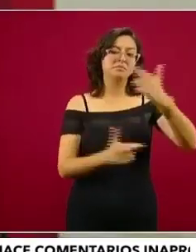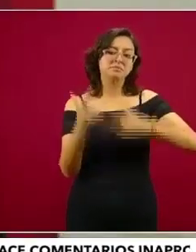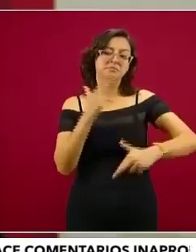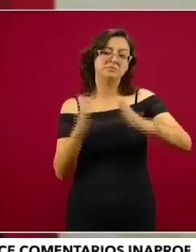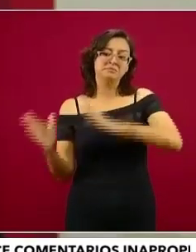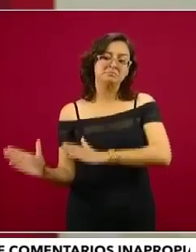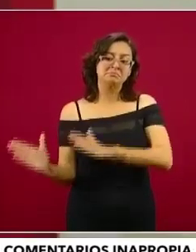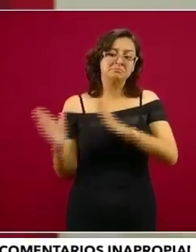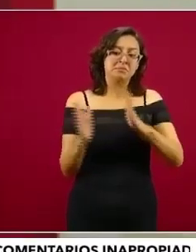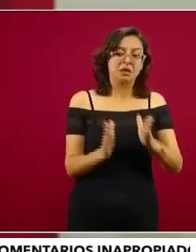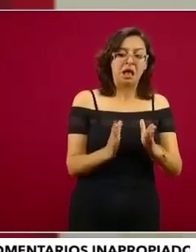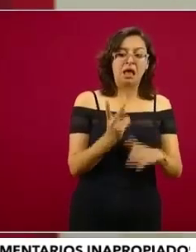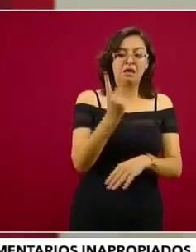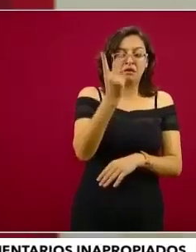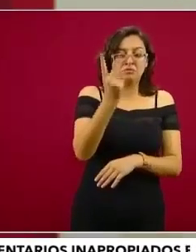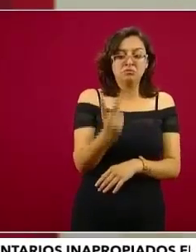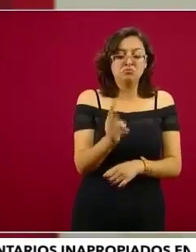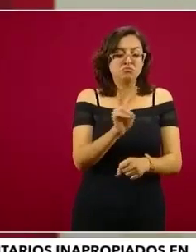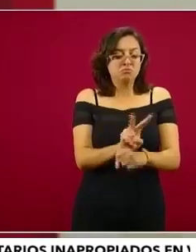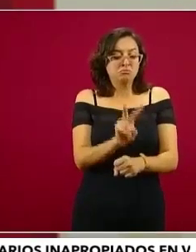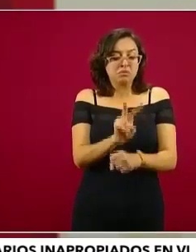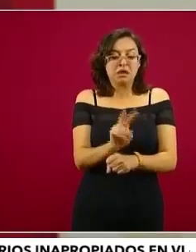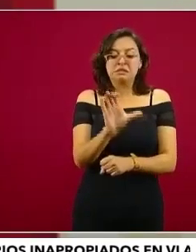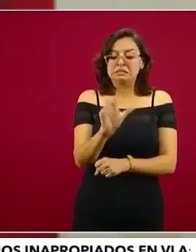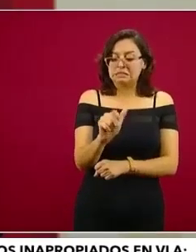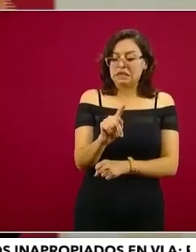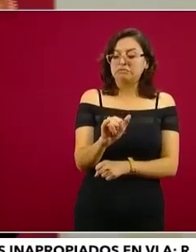vigilancia eficiente como es la vigilancia centinela.